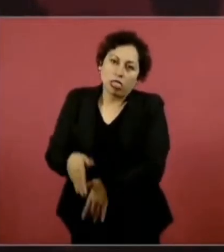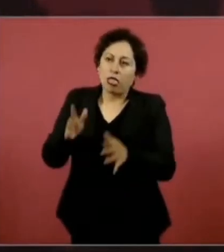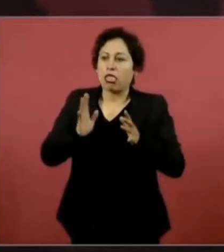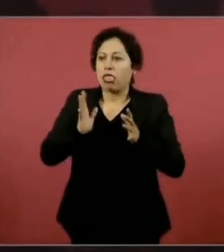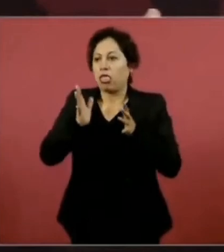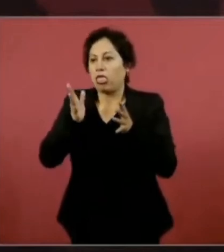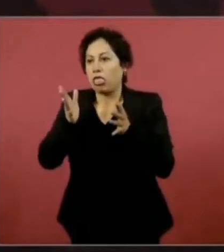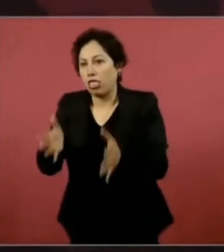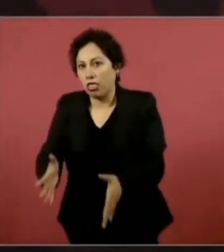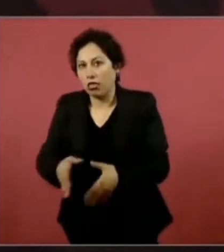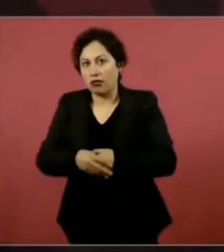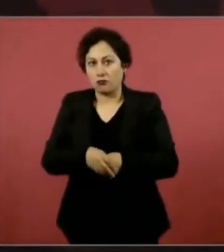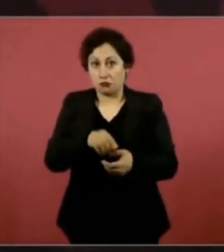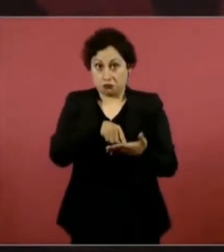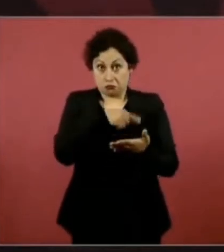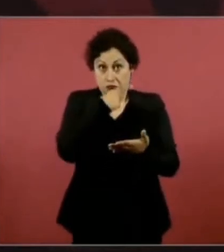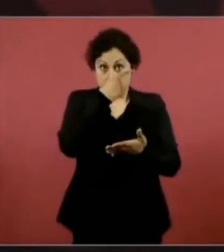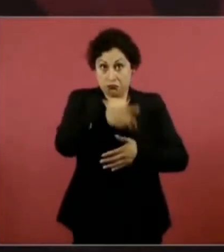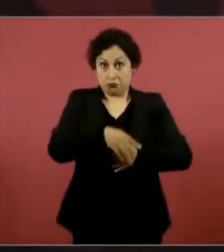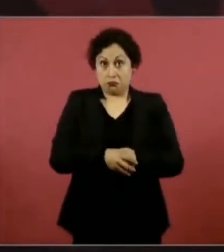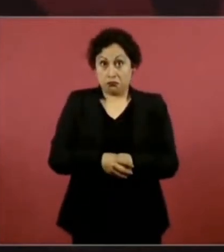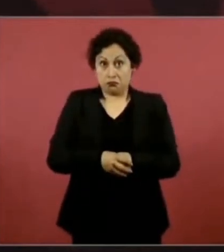Y miren lo que pasó.